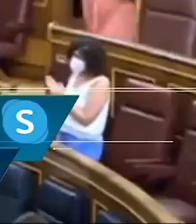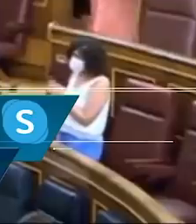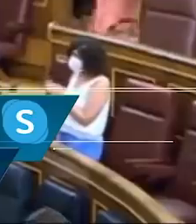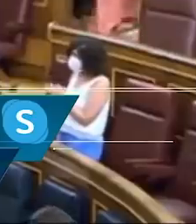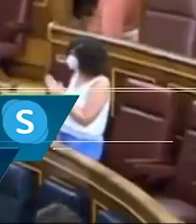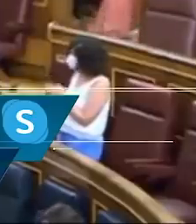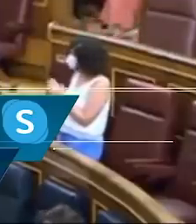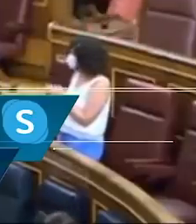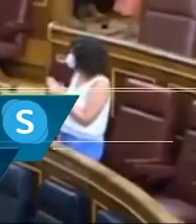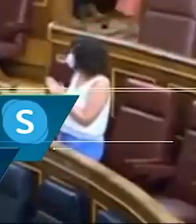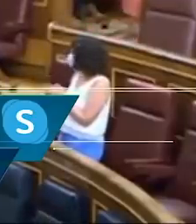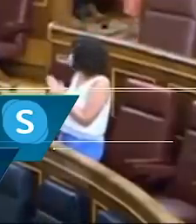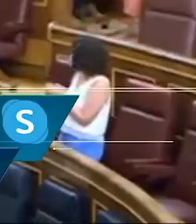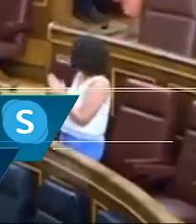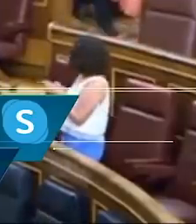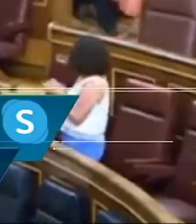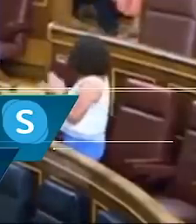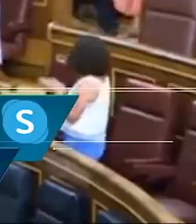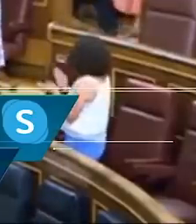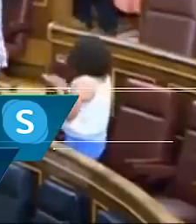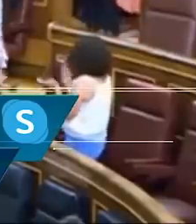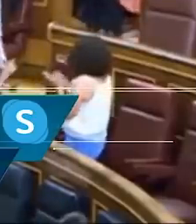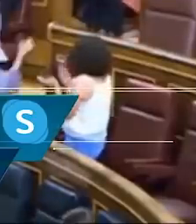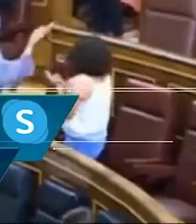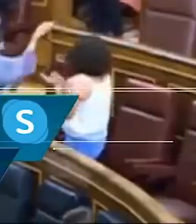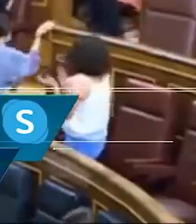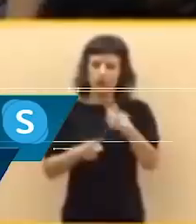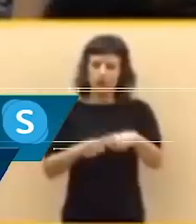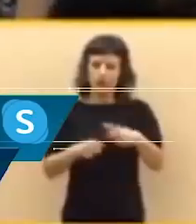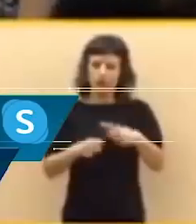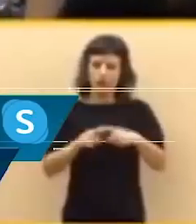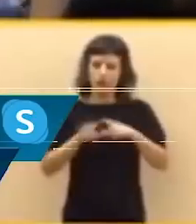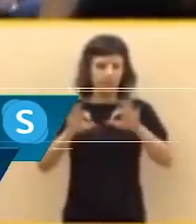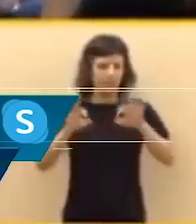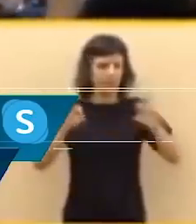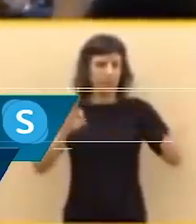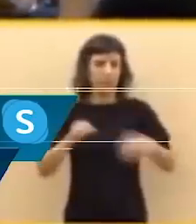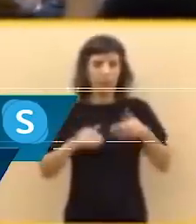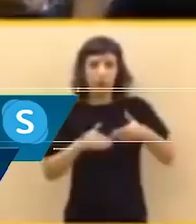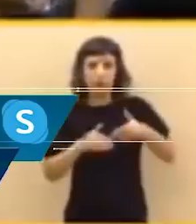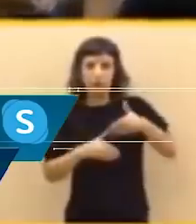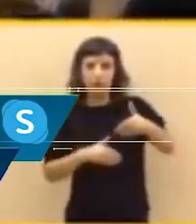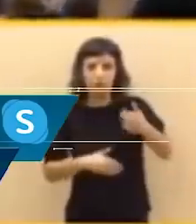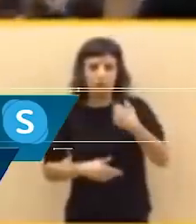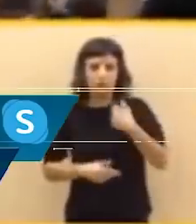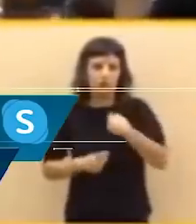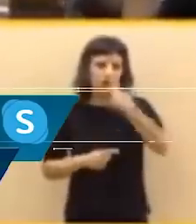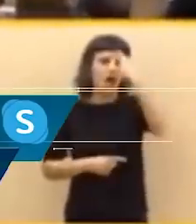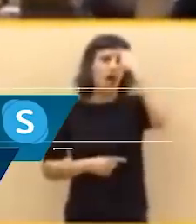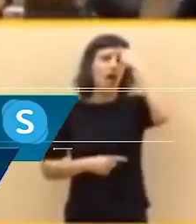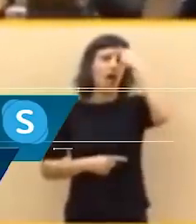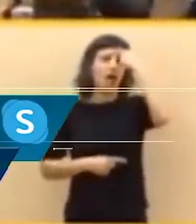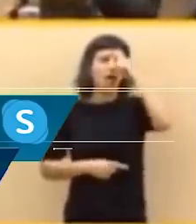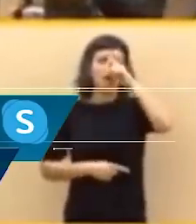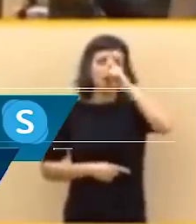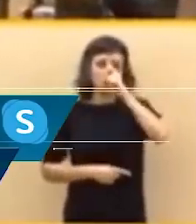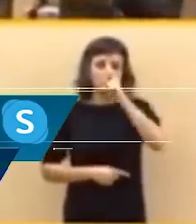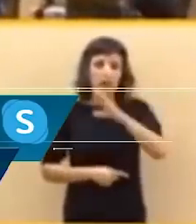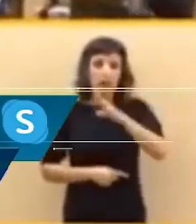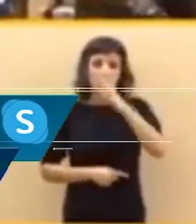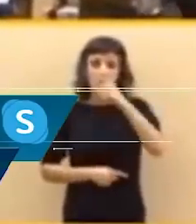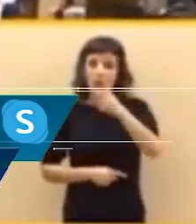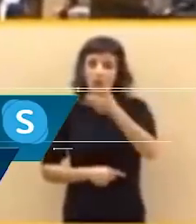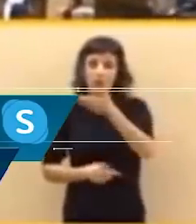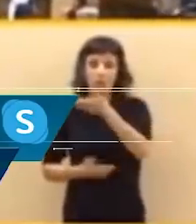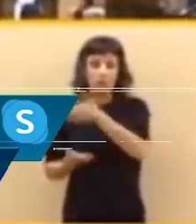si tu vida profesional depende de ser diputado o de tener un carguito pues va a votar en contra de lo que diga a